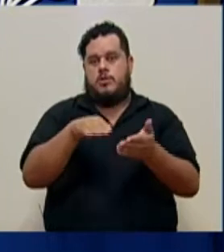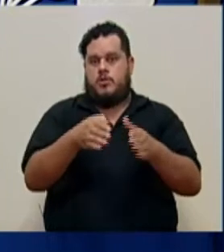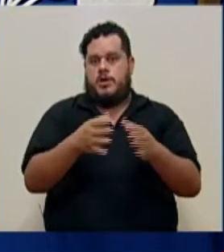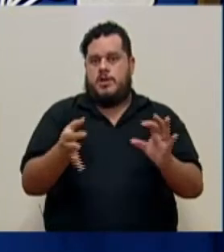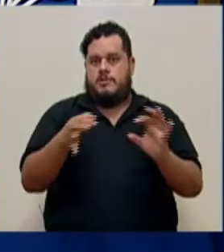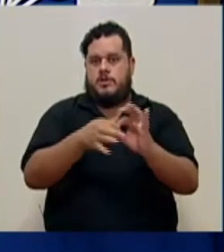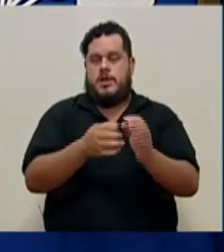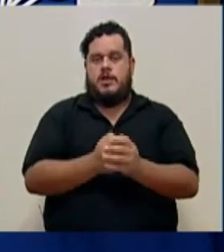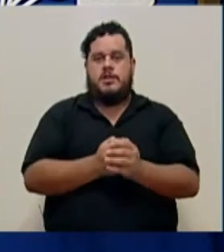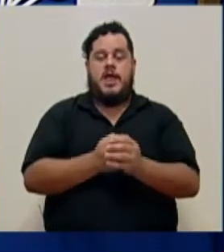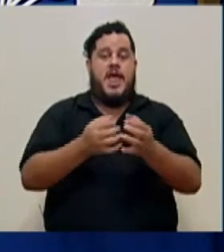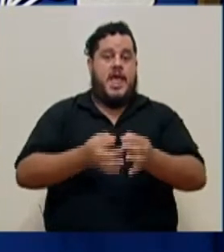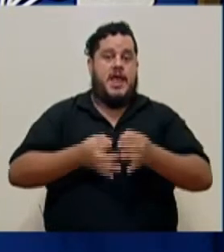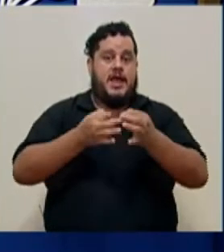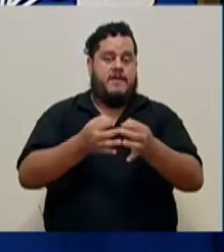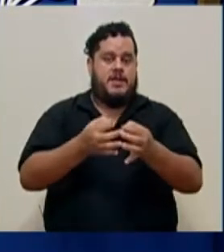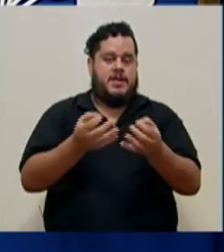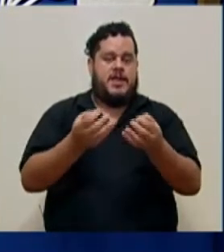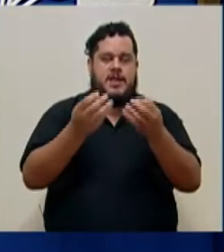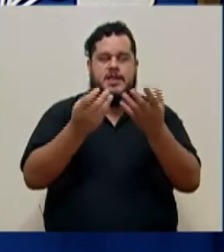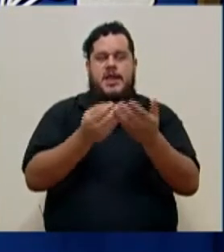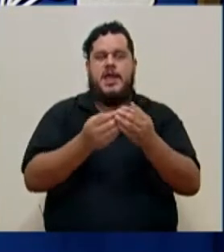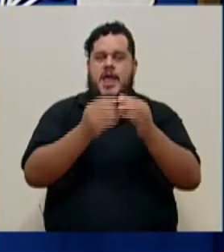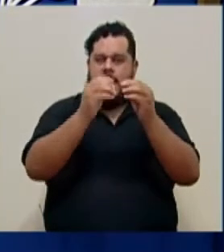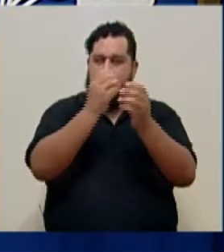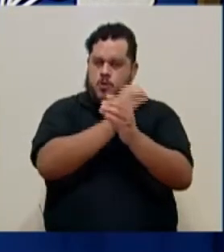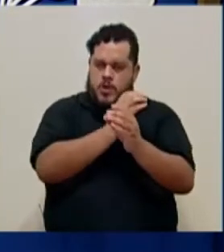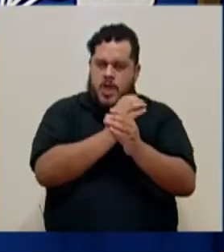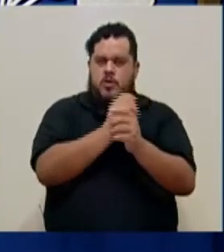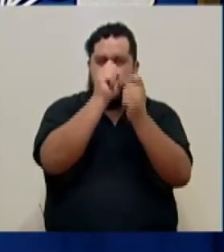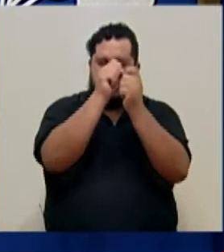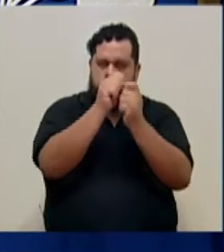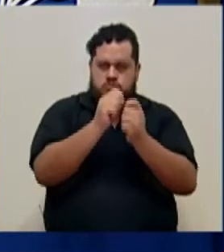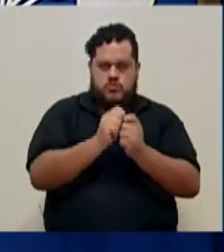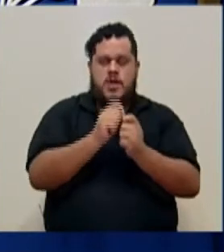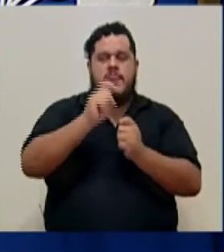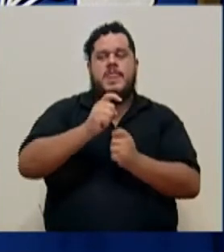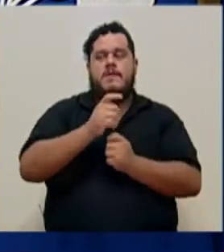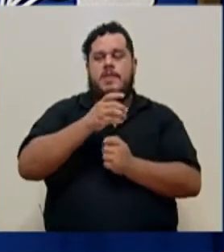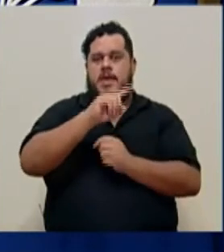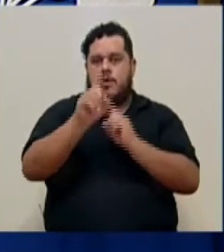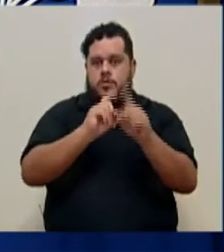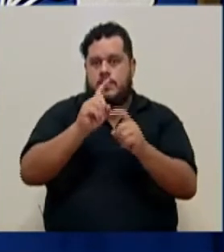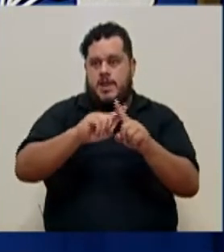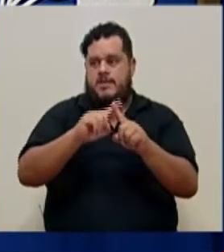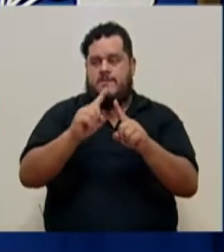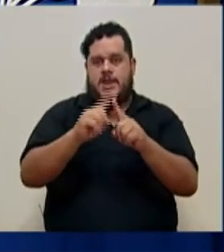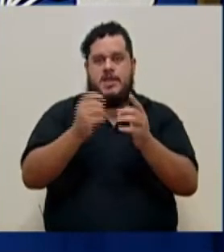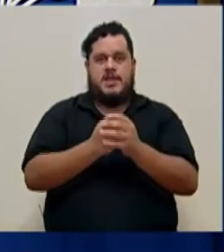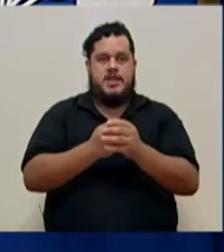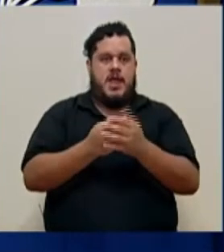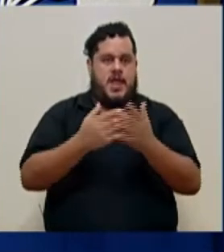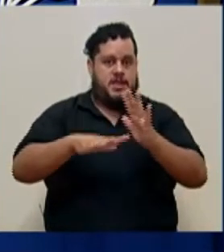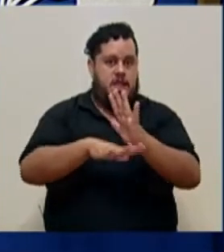relacionados, el avance que tiene que ser minucioso, que tiene que ser bien detallado, que tiene que consultar diferentes fuentes,